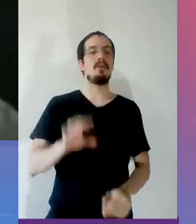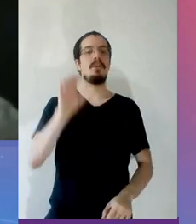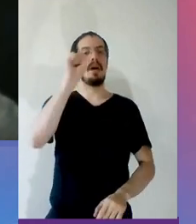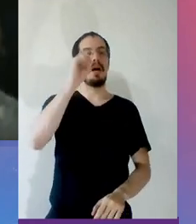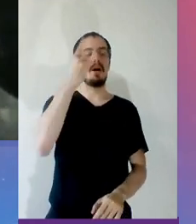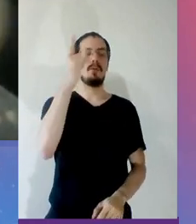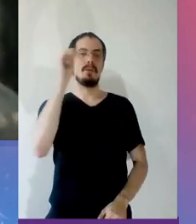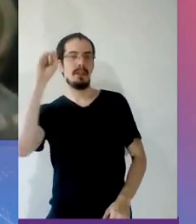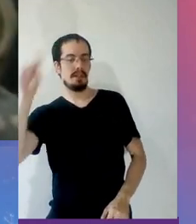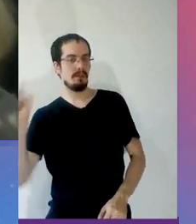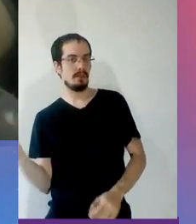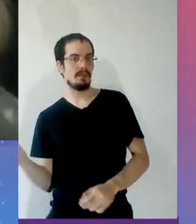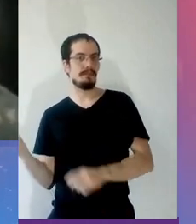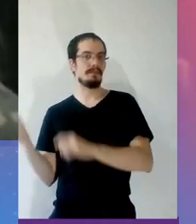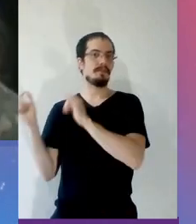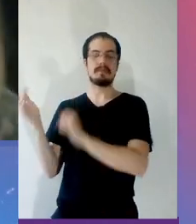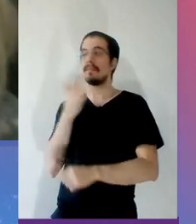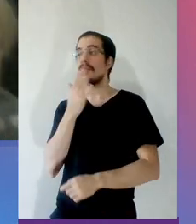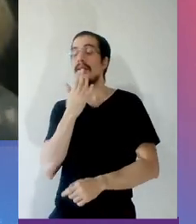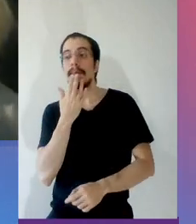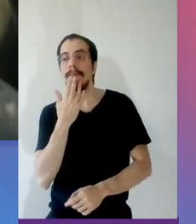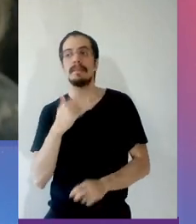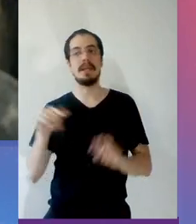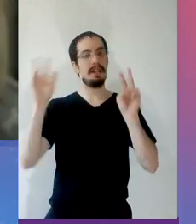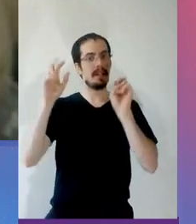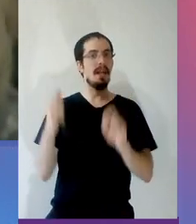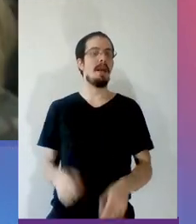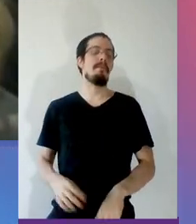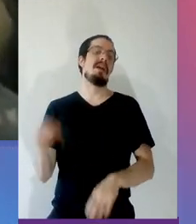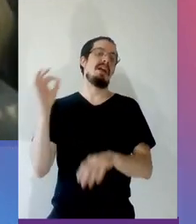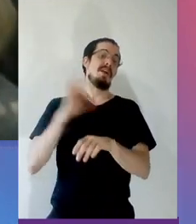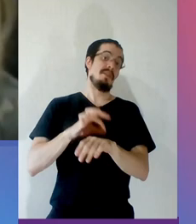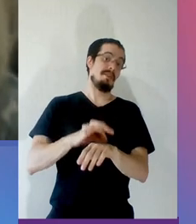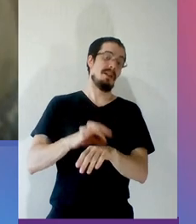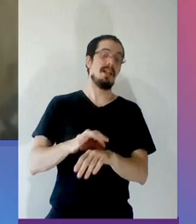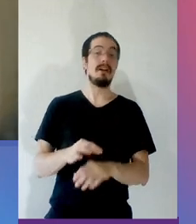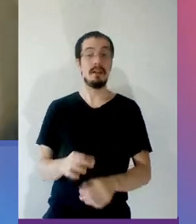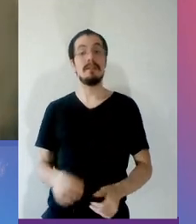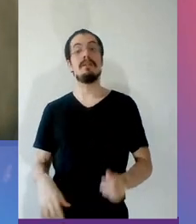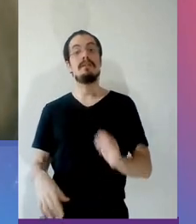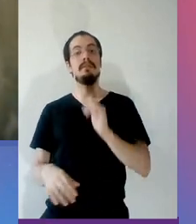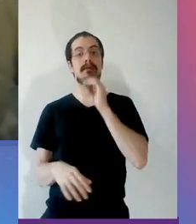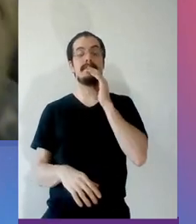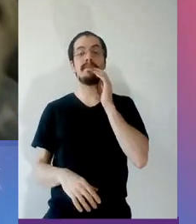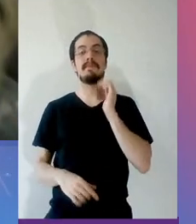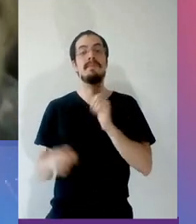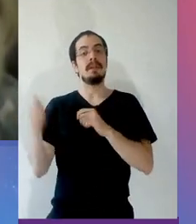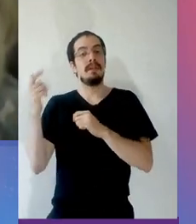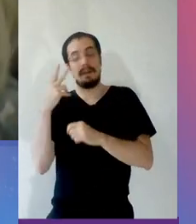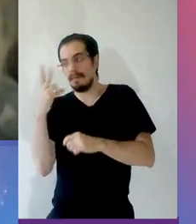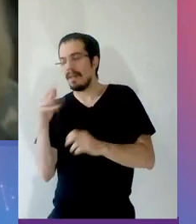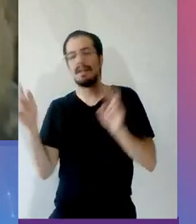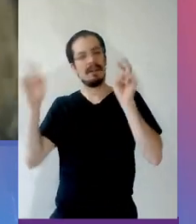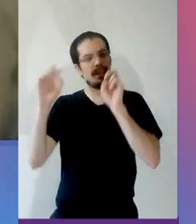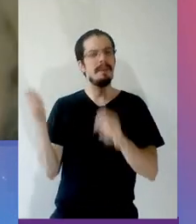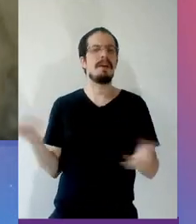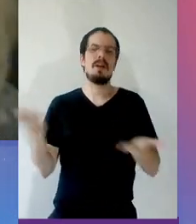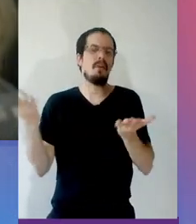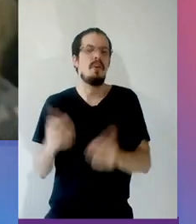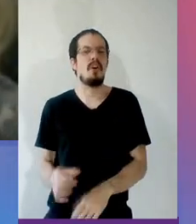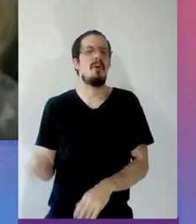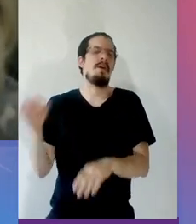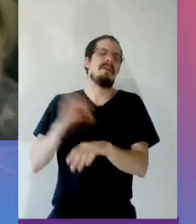que también en enfermedades, los niños también son hipertensos, también tienen enfermedades renales, también tienen enfermedades alérgicas,